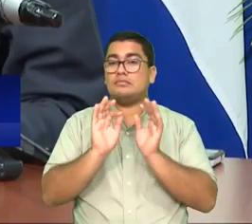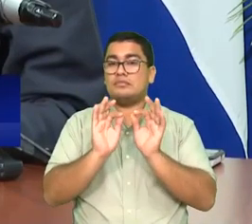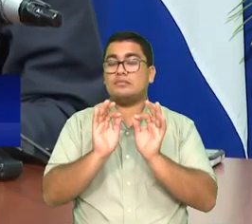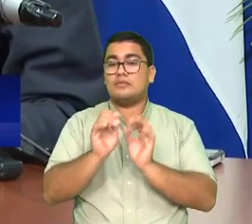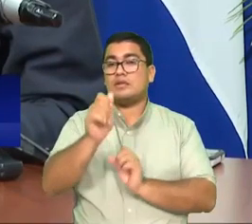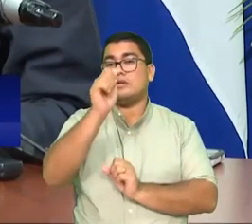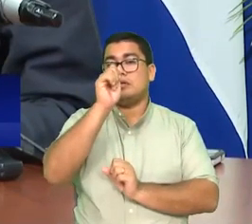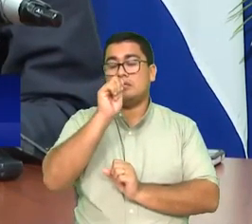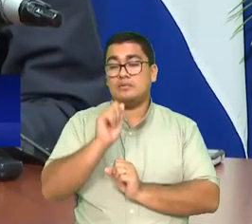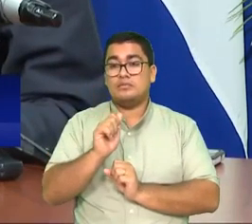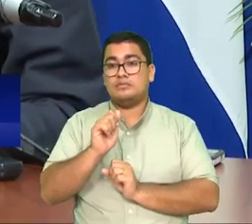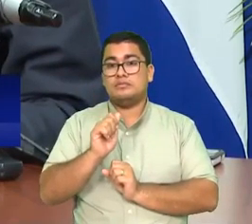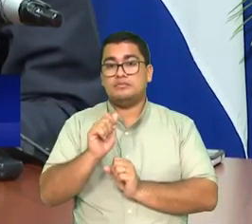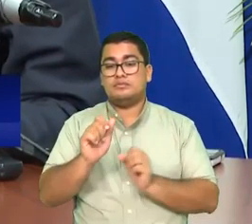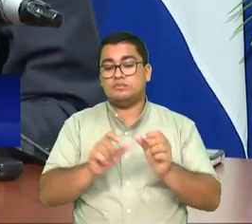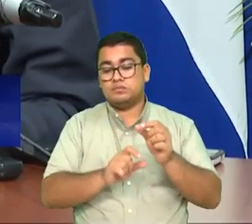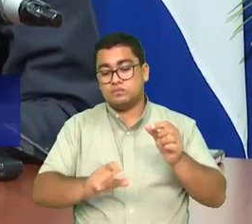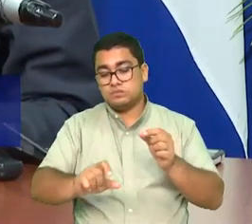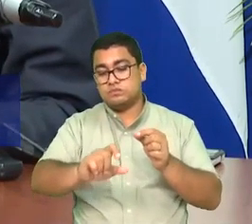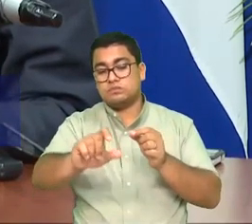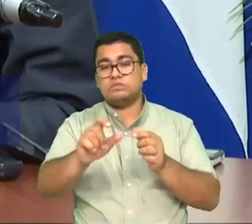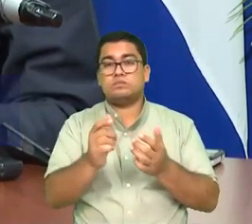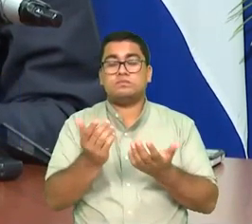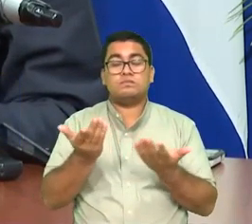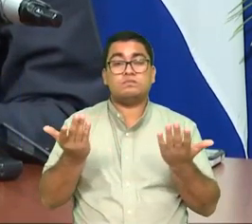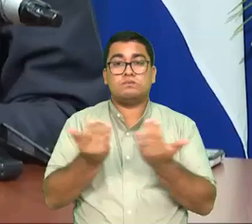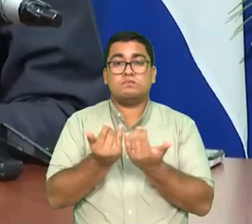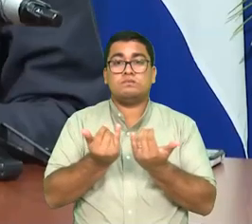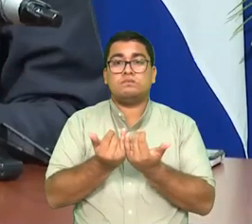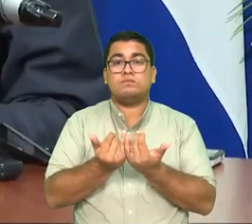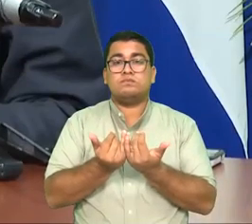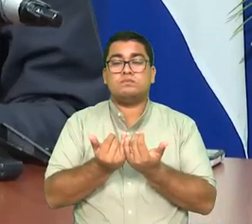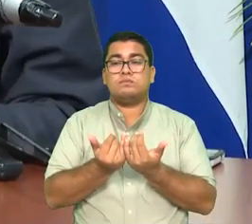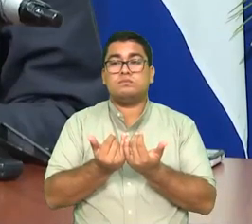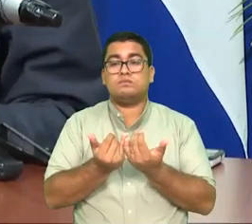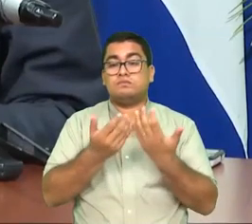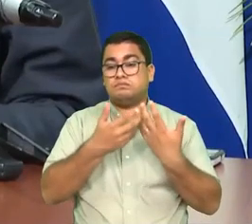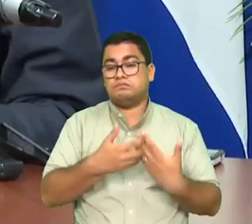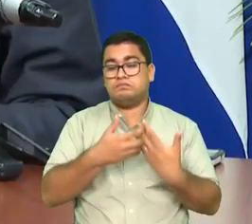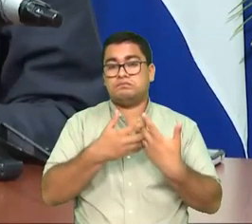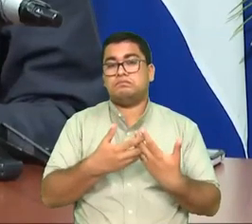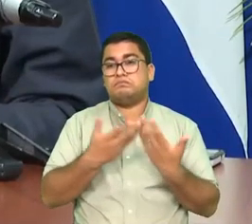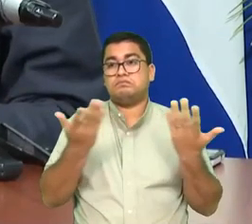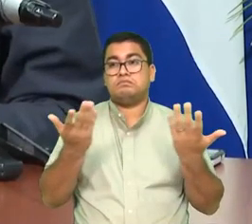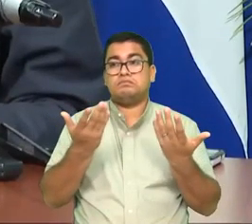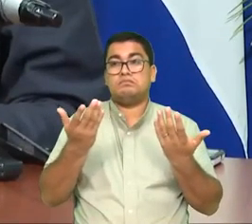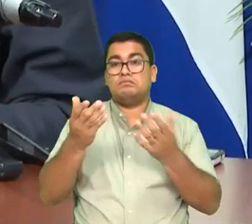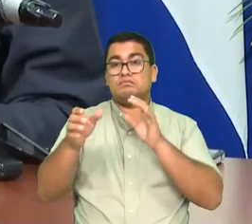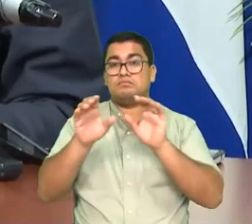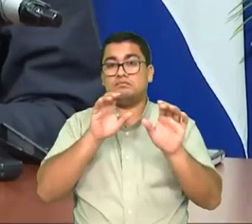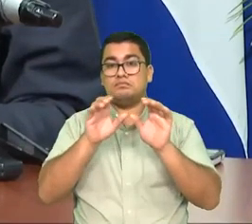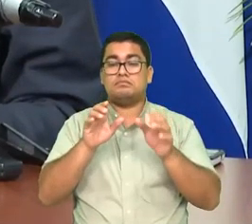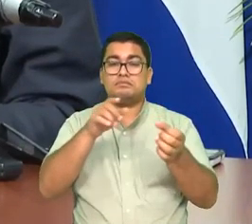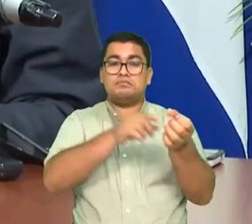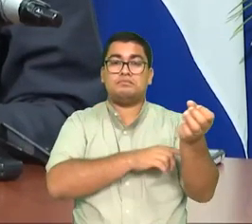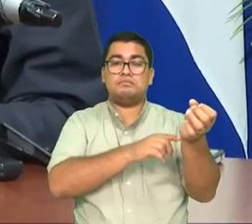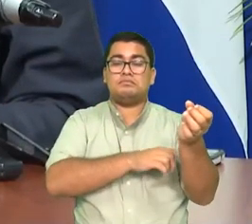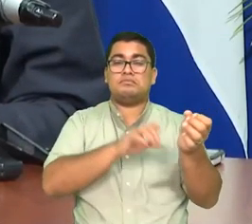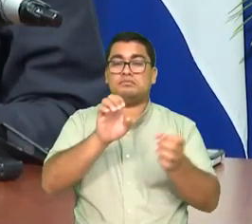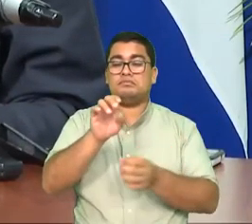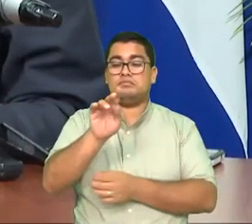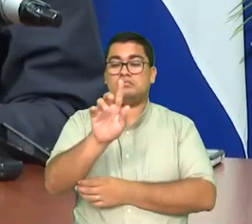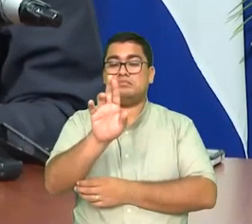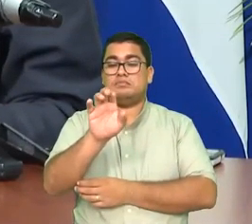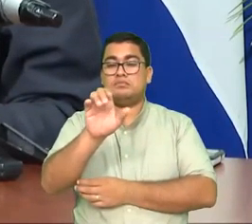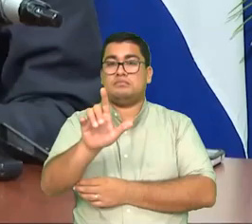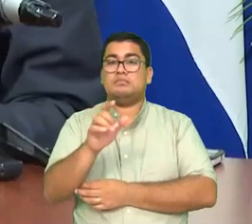agua por la red y con un generador eléctrico, aunque en comunicación que teníamos con nuestro hermano de Natrel, el ingeniero Salvador Mance, nos